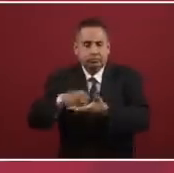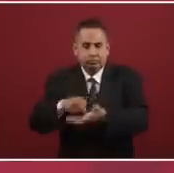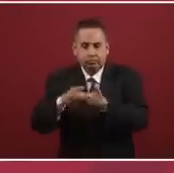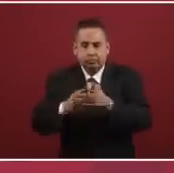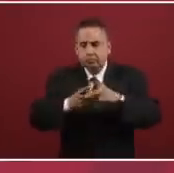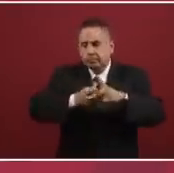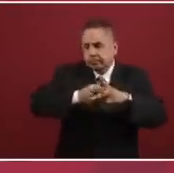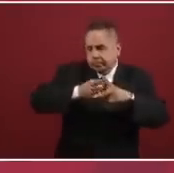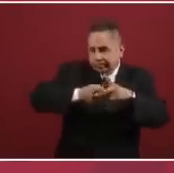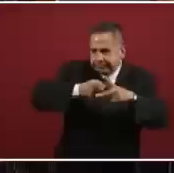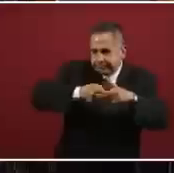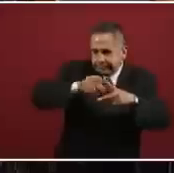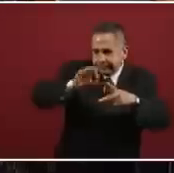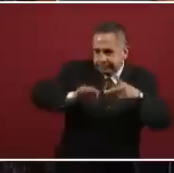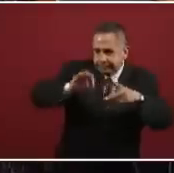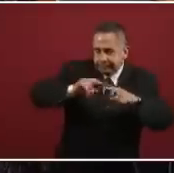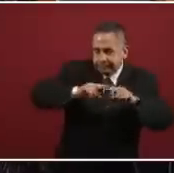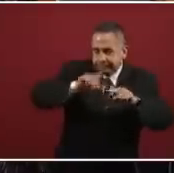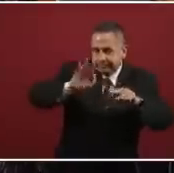de promedios.